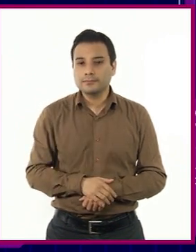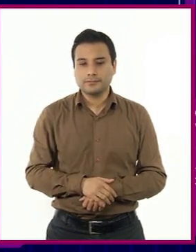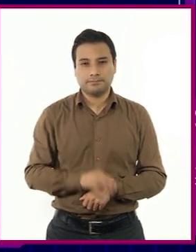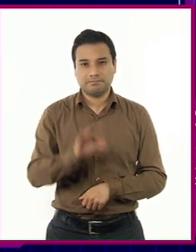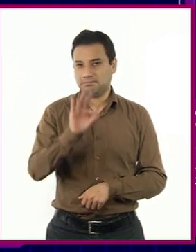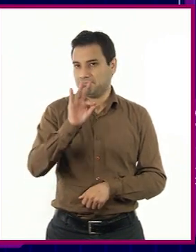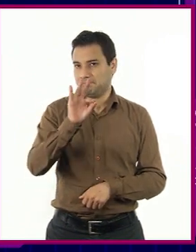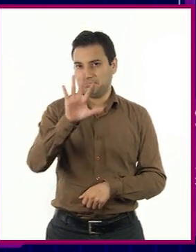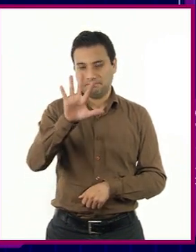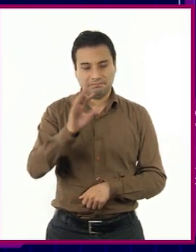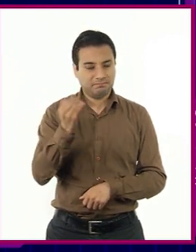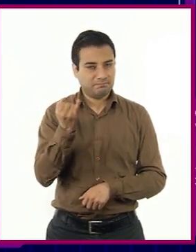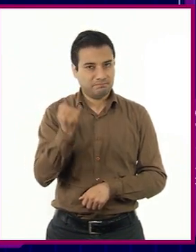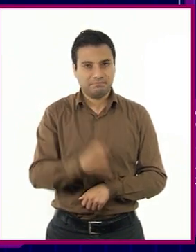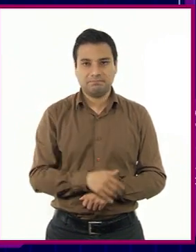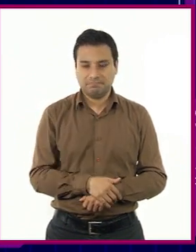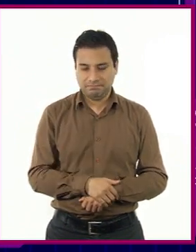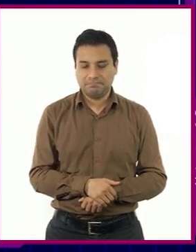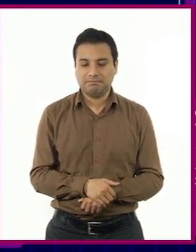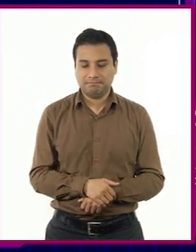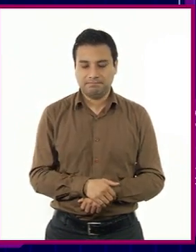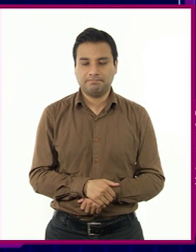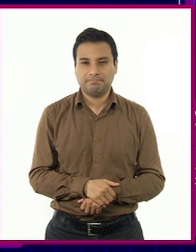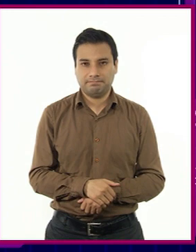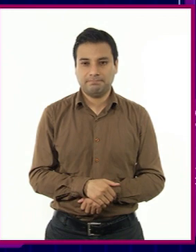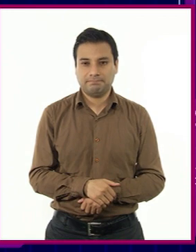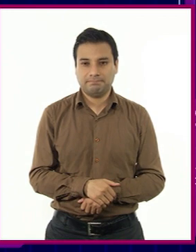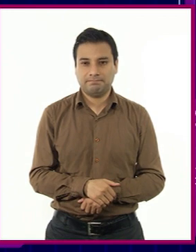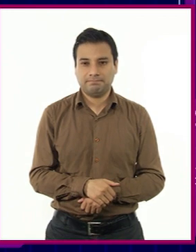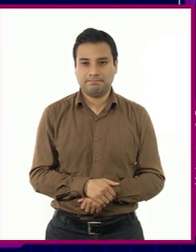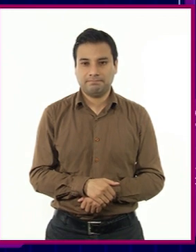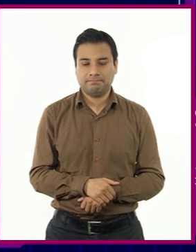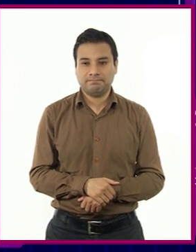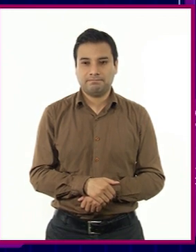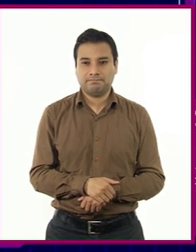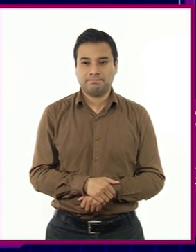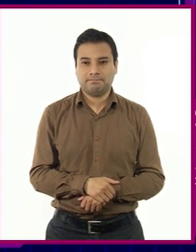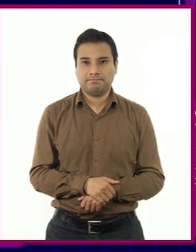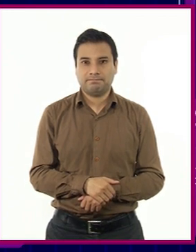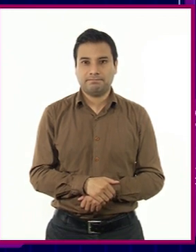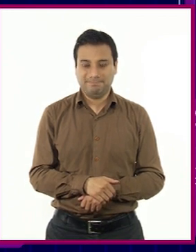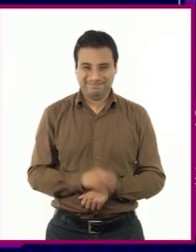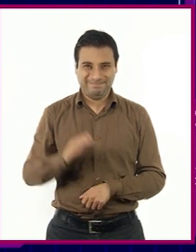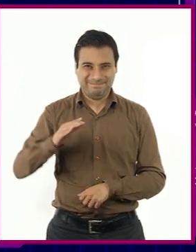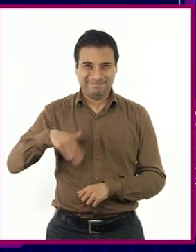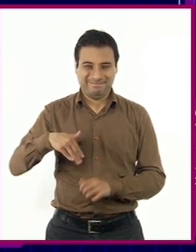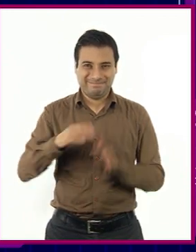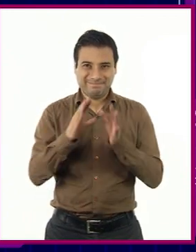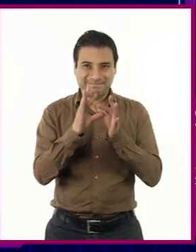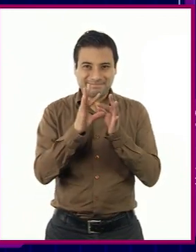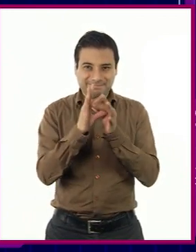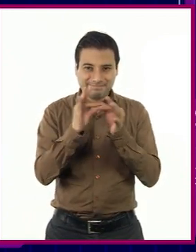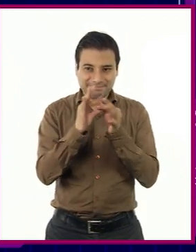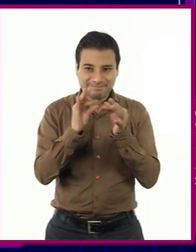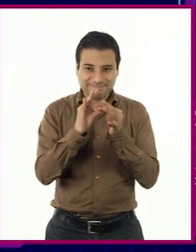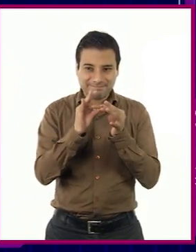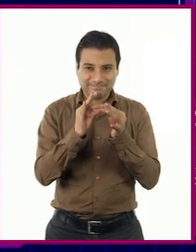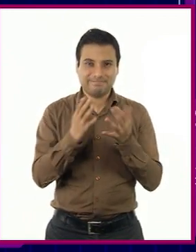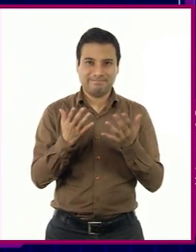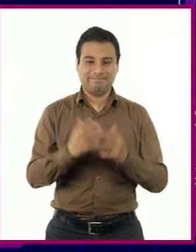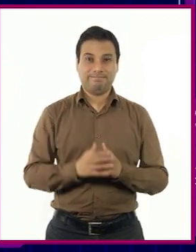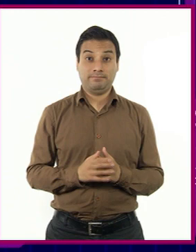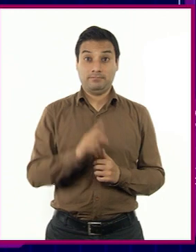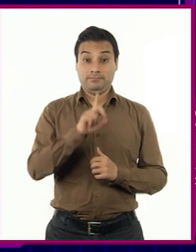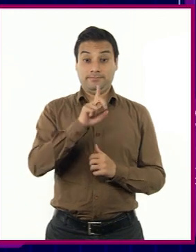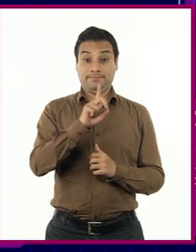por ser opuestos por el vértice. Usando la propiedad antes vista, el ángulo contiguo formado por los segmentos